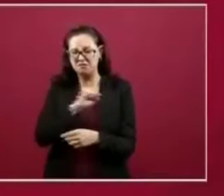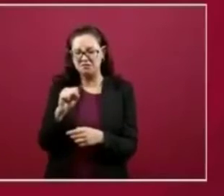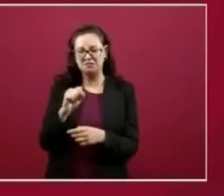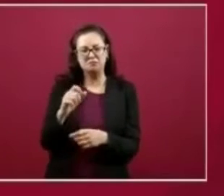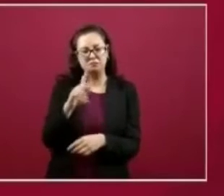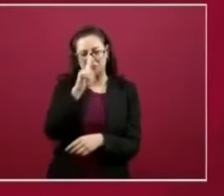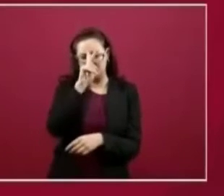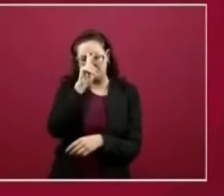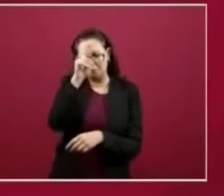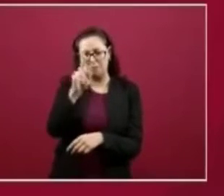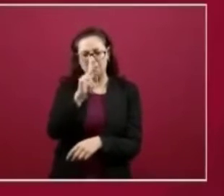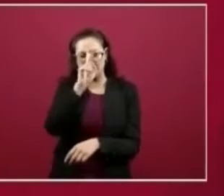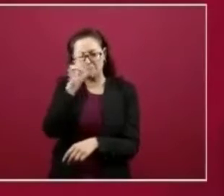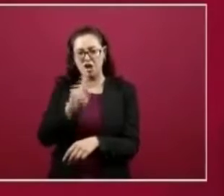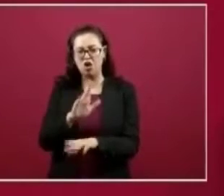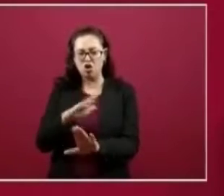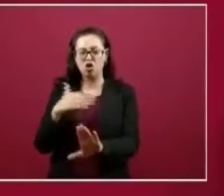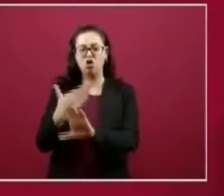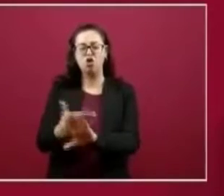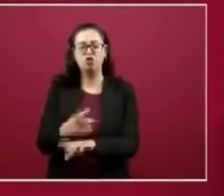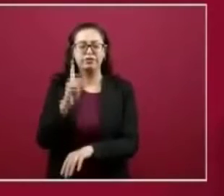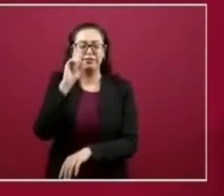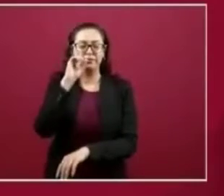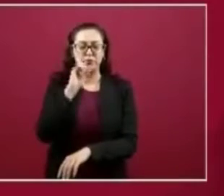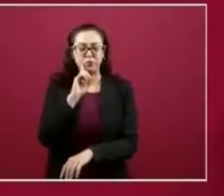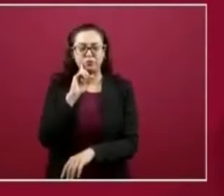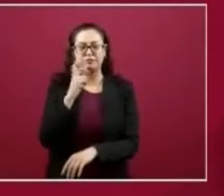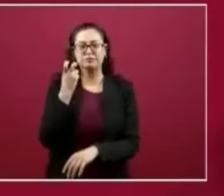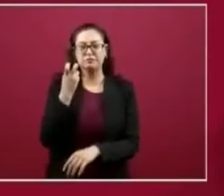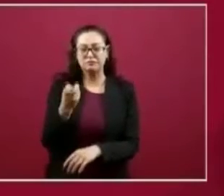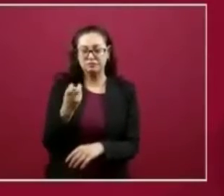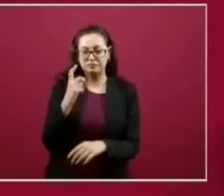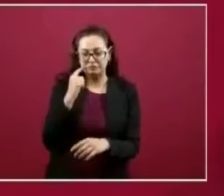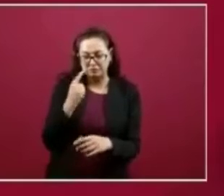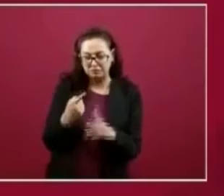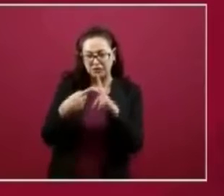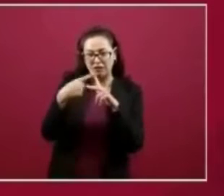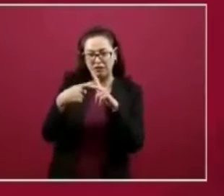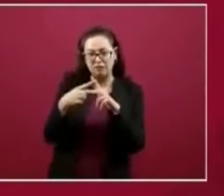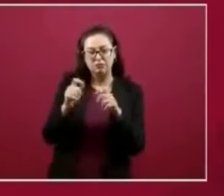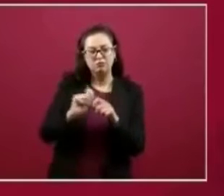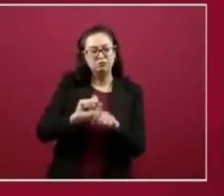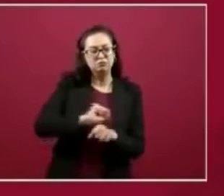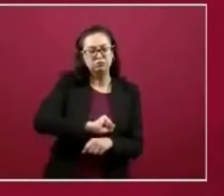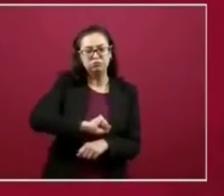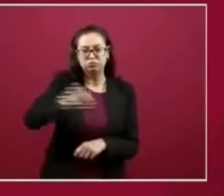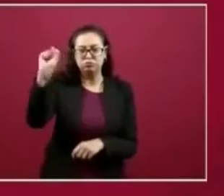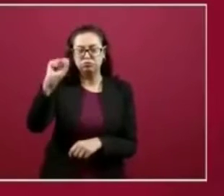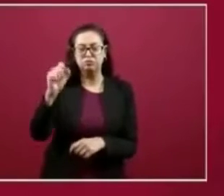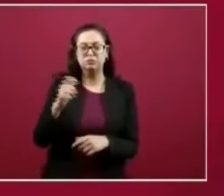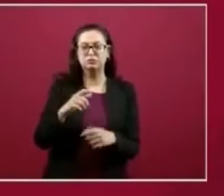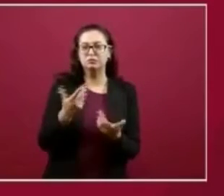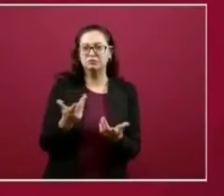ellas. Así lo demuestra el incremento de los índices de violencia y también las 33